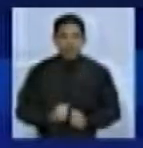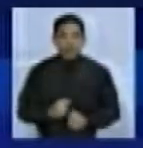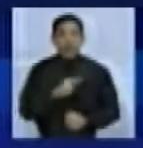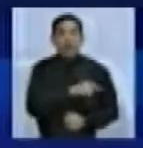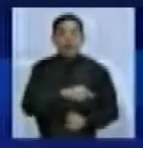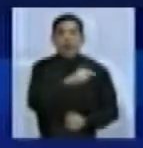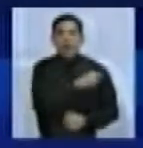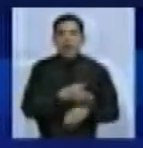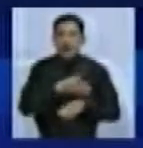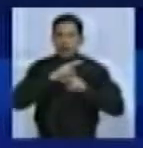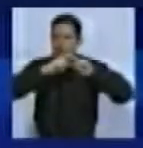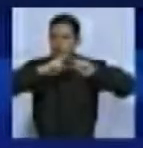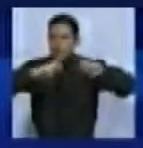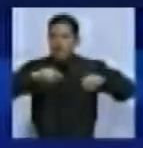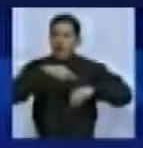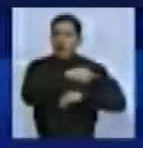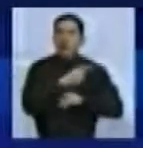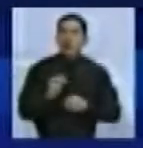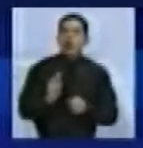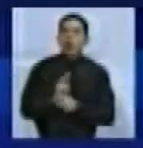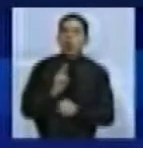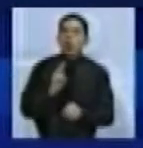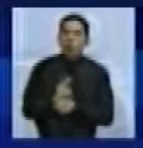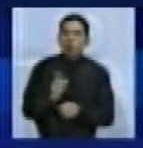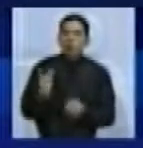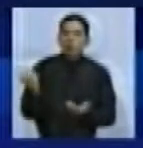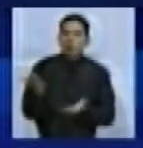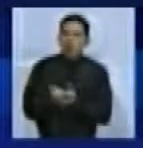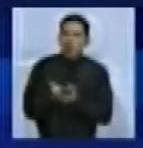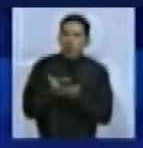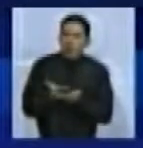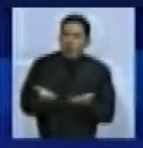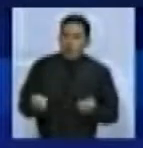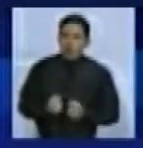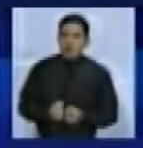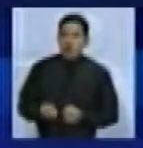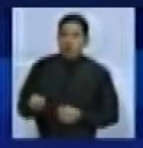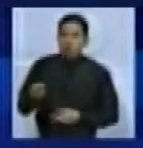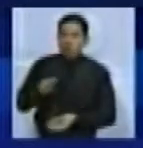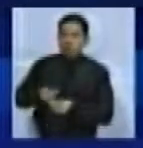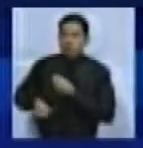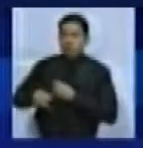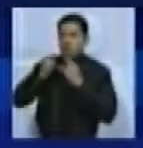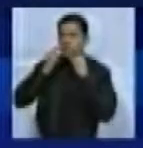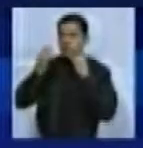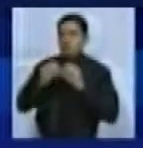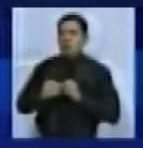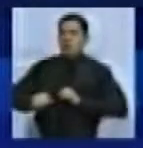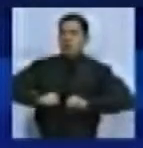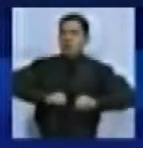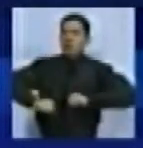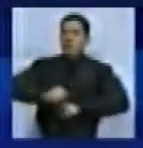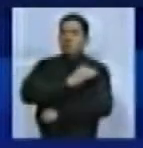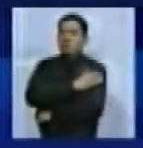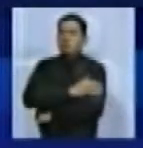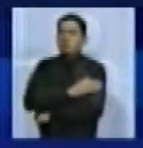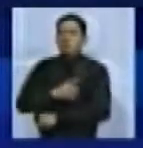que era investigada por supuesto uso doloso de documentos, enriquecimiento ilícito y trámite de cargos